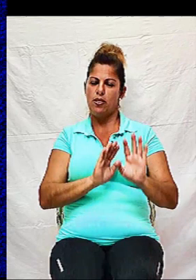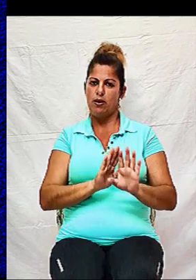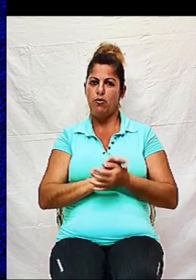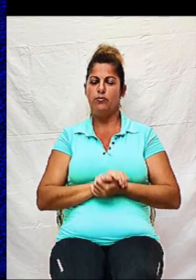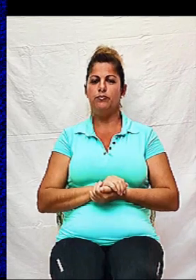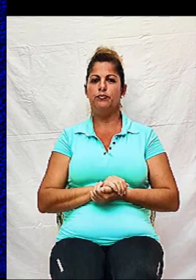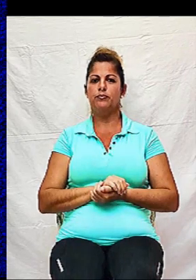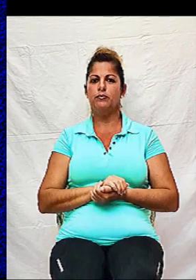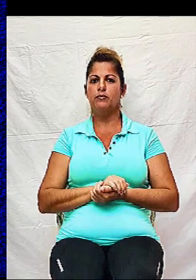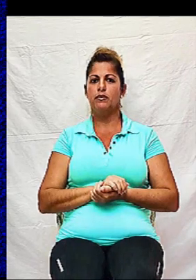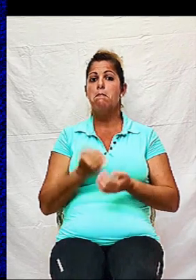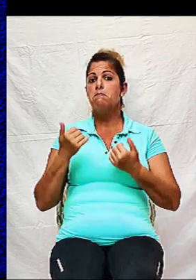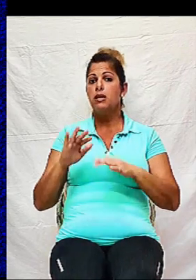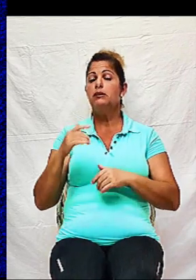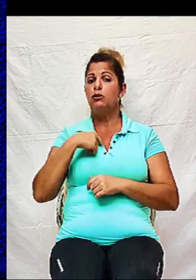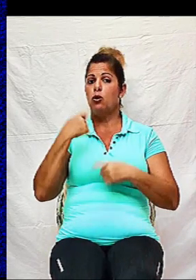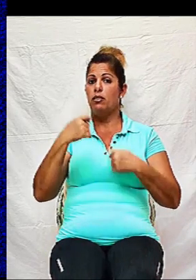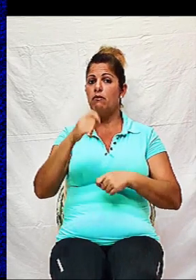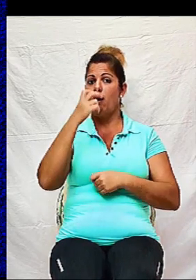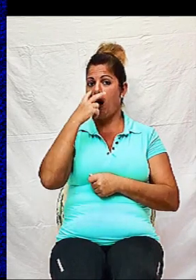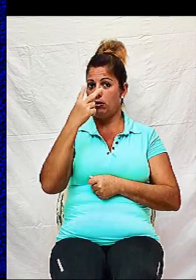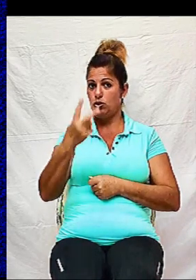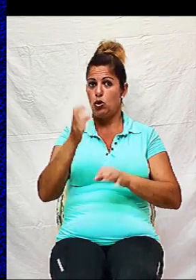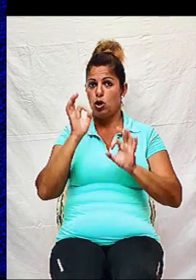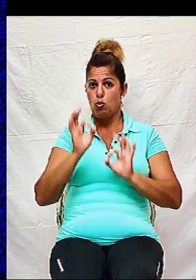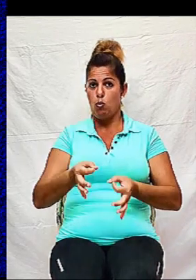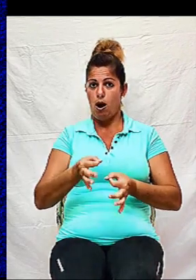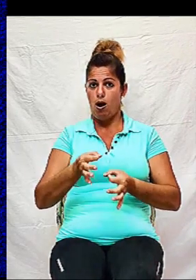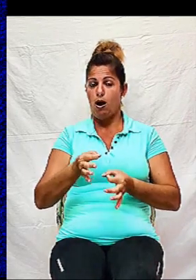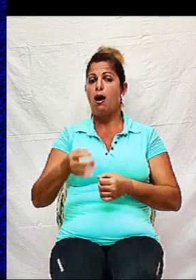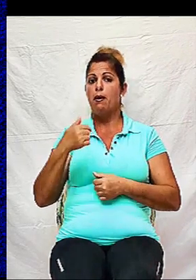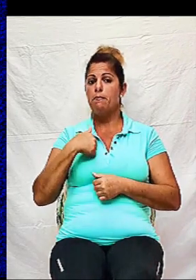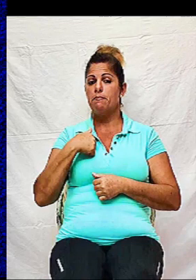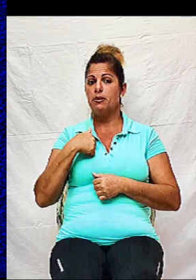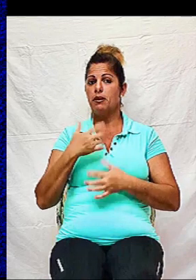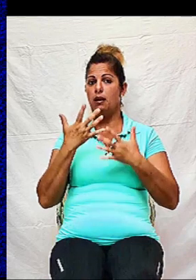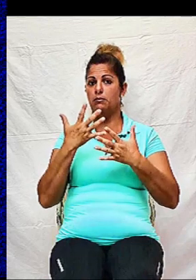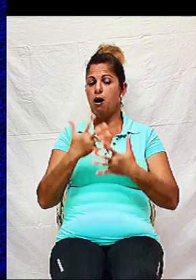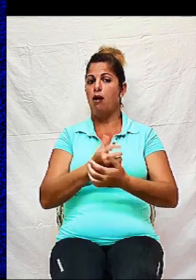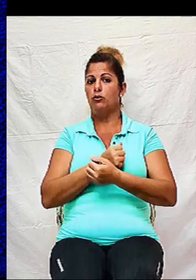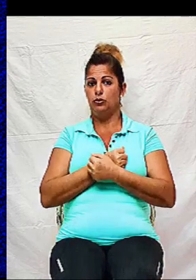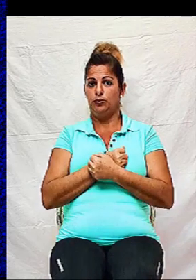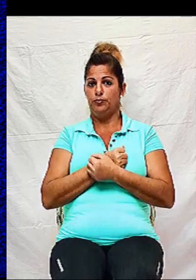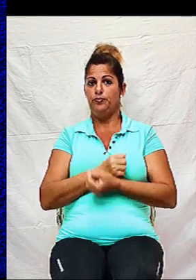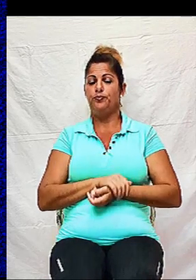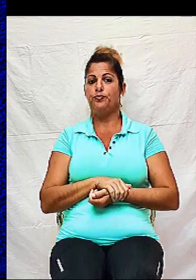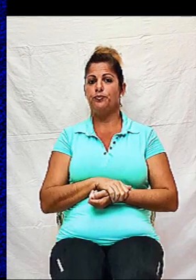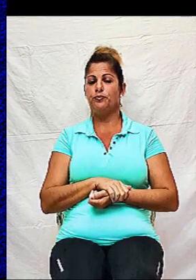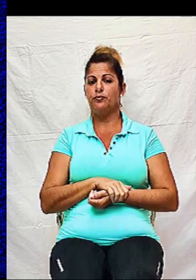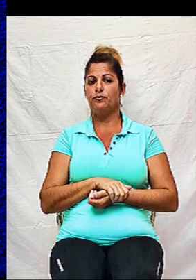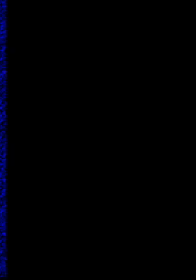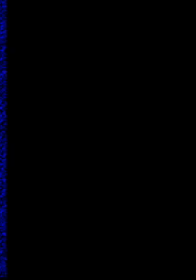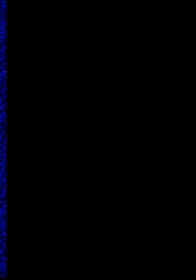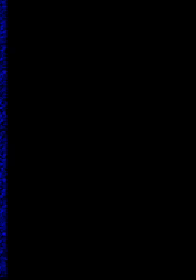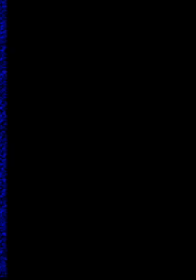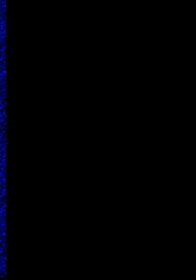curiosidad y lo dejo pasar, mientras sigo atento a la sensación de sostener las manos